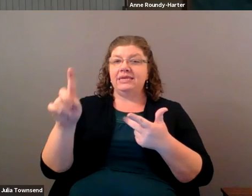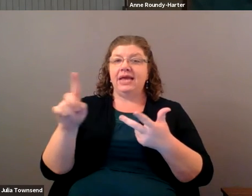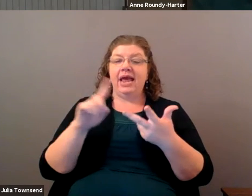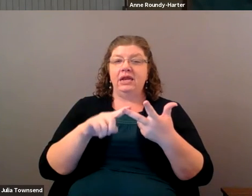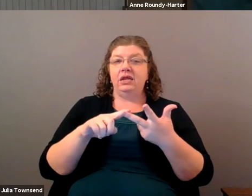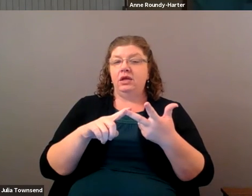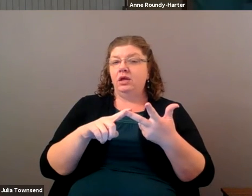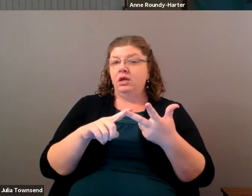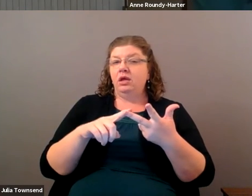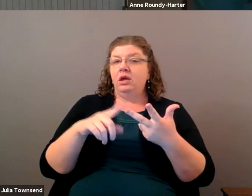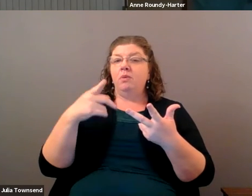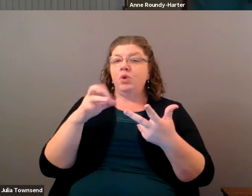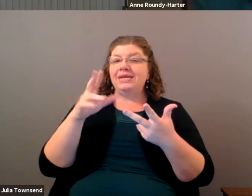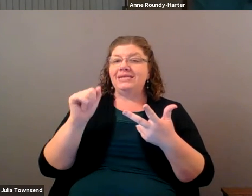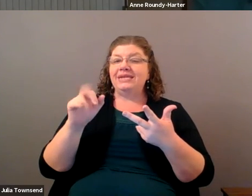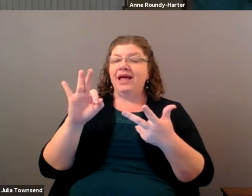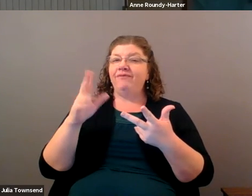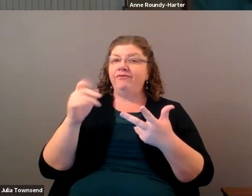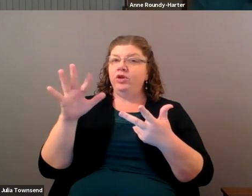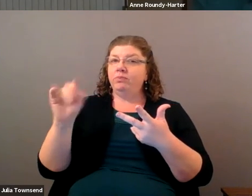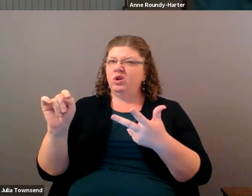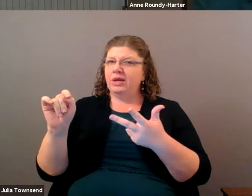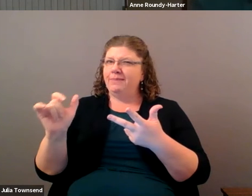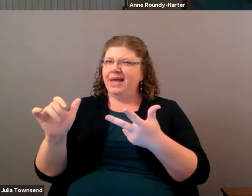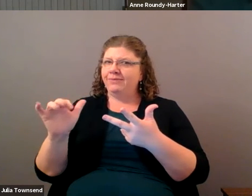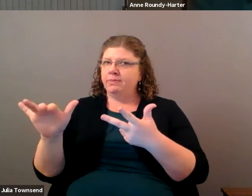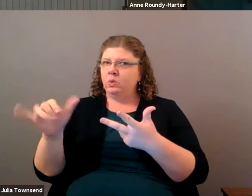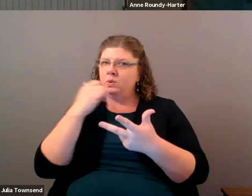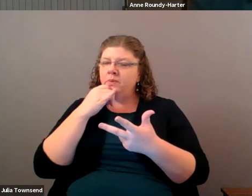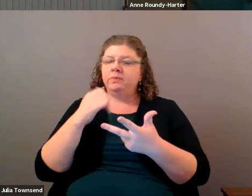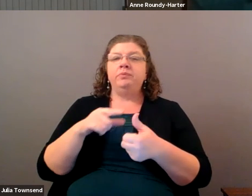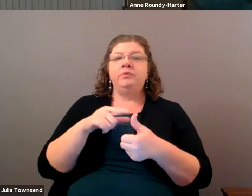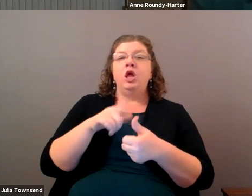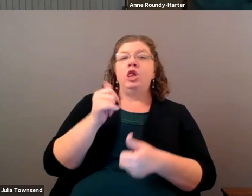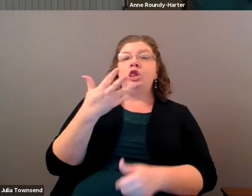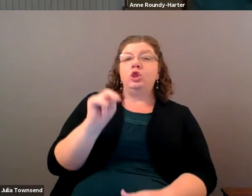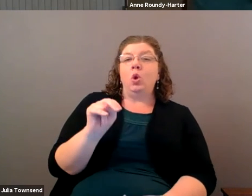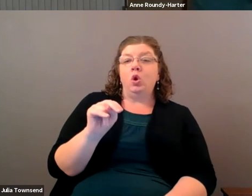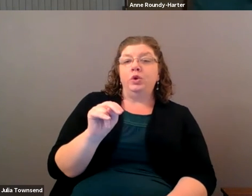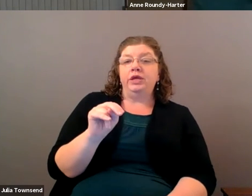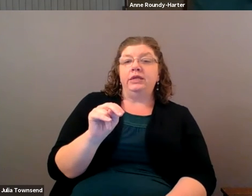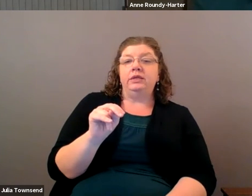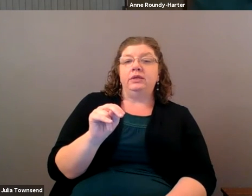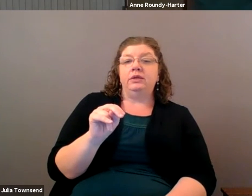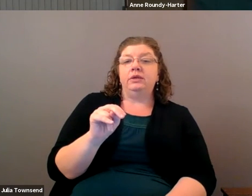Cascades. Y Christina Silvers. Lauren Quedet.